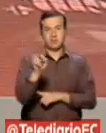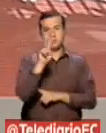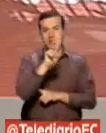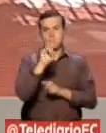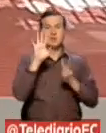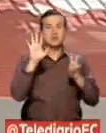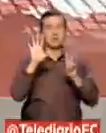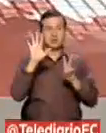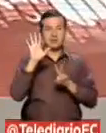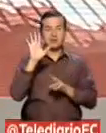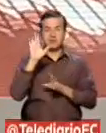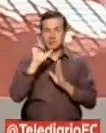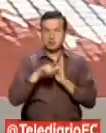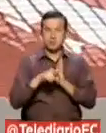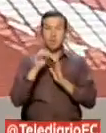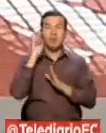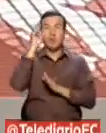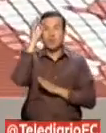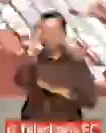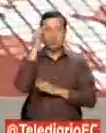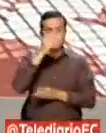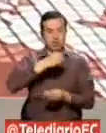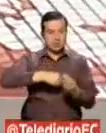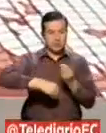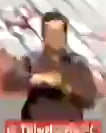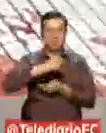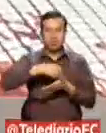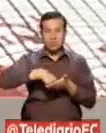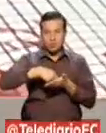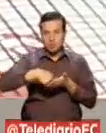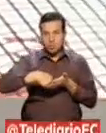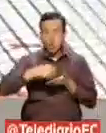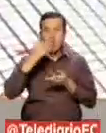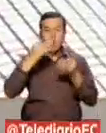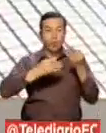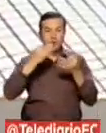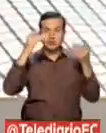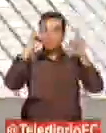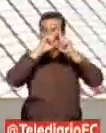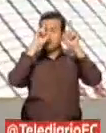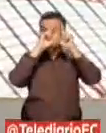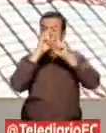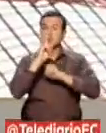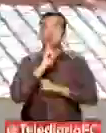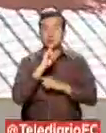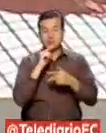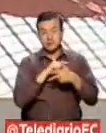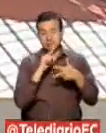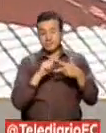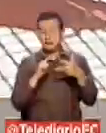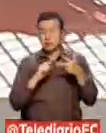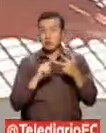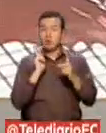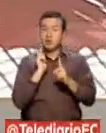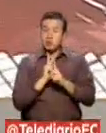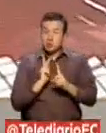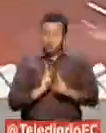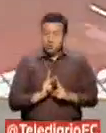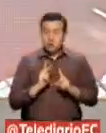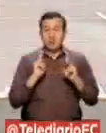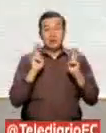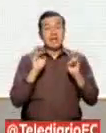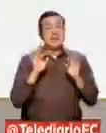6:27. Futuras inversiones, propiedad intelectual y los juicios en los que están inmersas empresas estadounidenses son algunos de los denominados